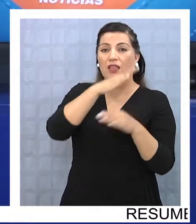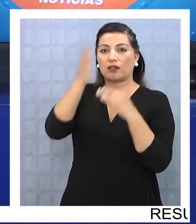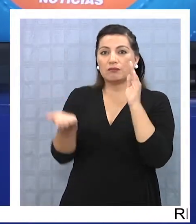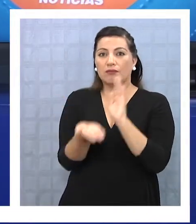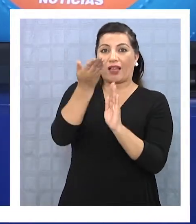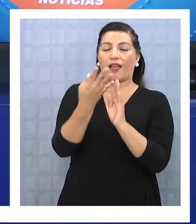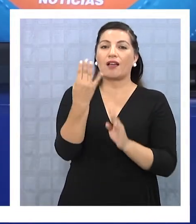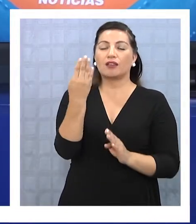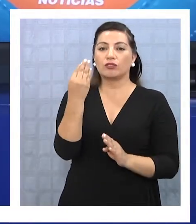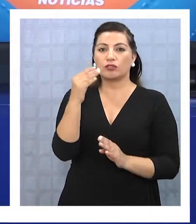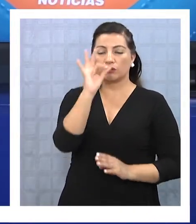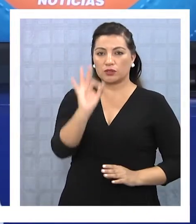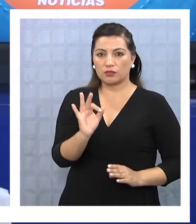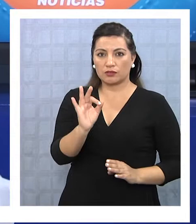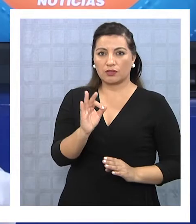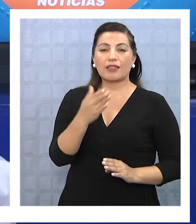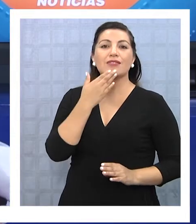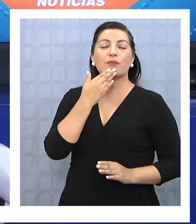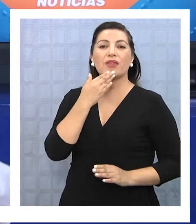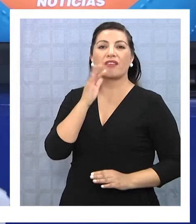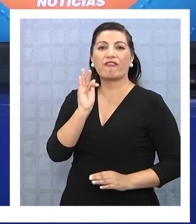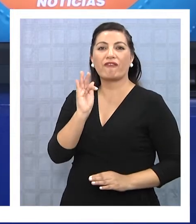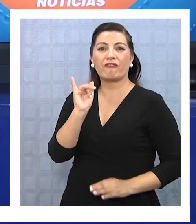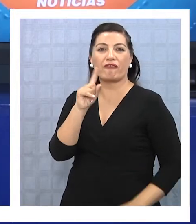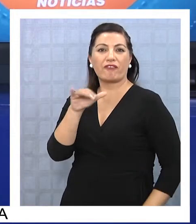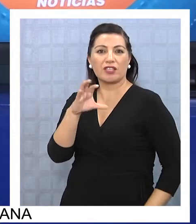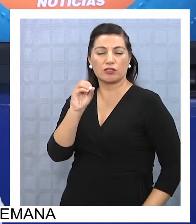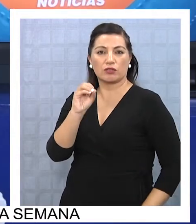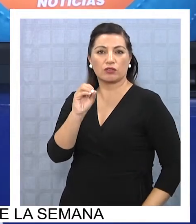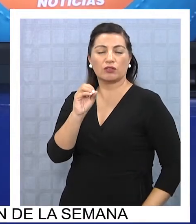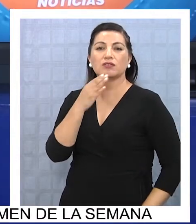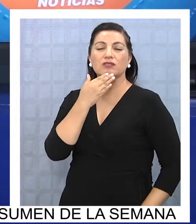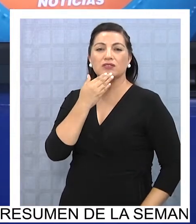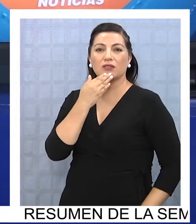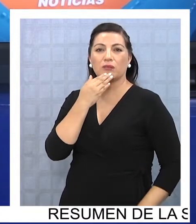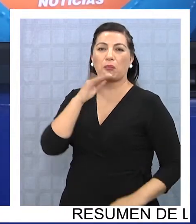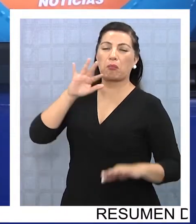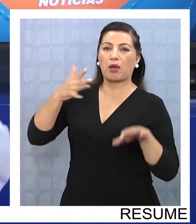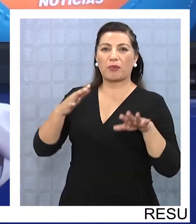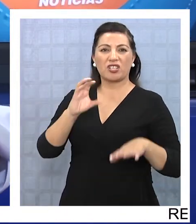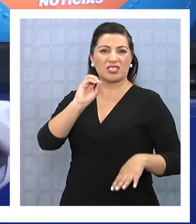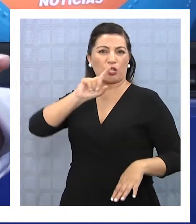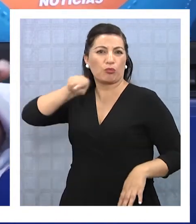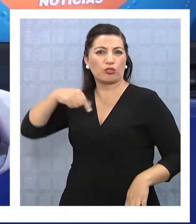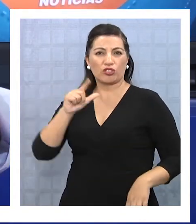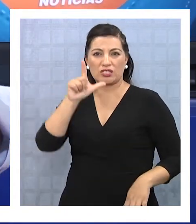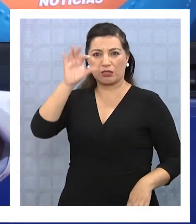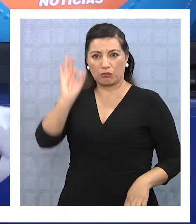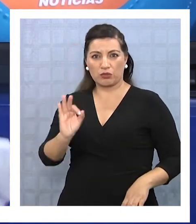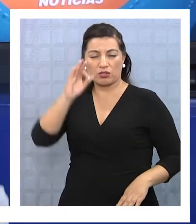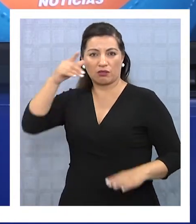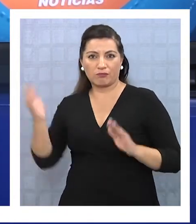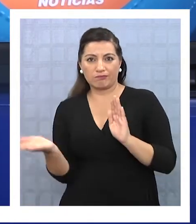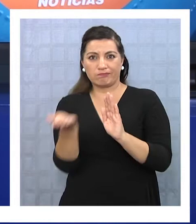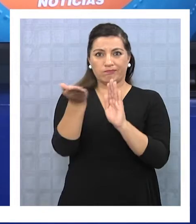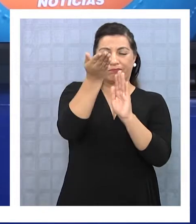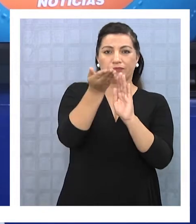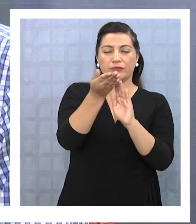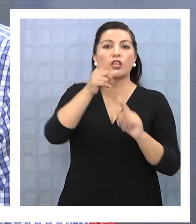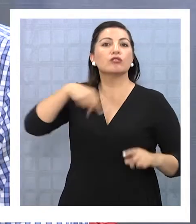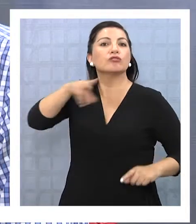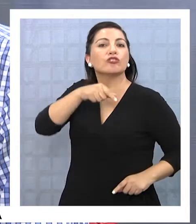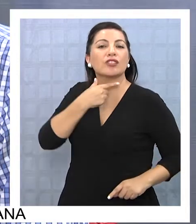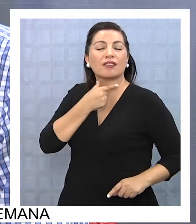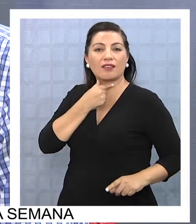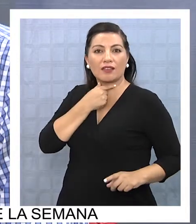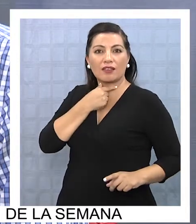14. Pero también aumentando el aporte del fisco al pilar solidario, que hoy día es más o menos 0,7% del producto. Nosotros